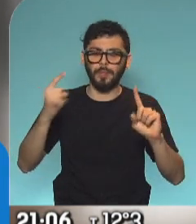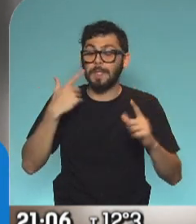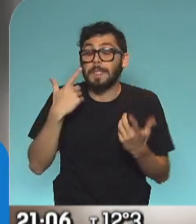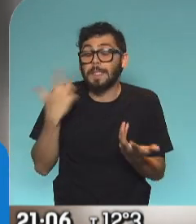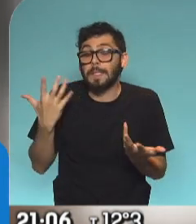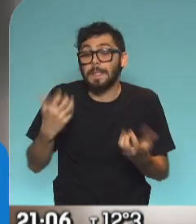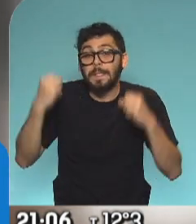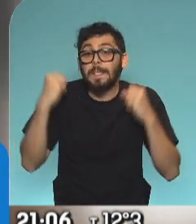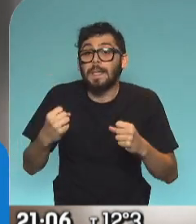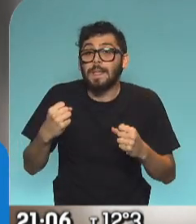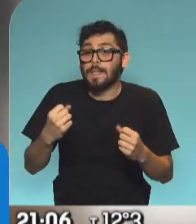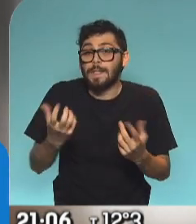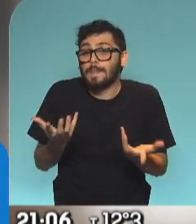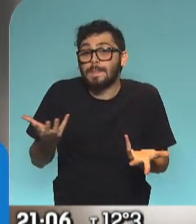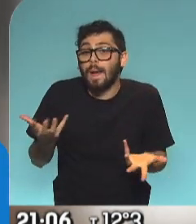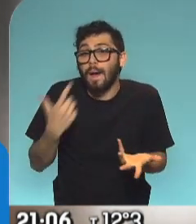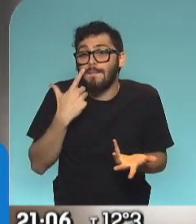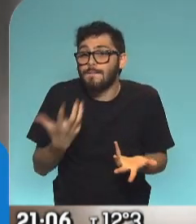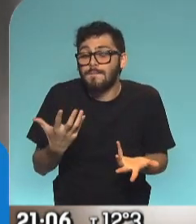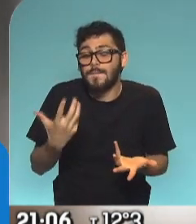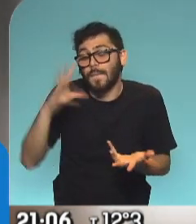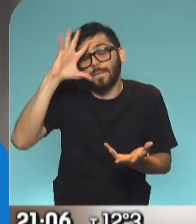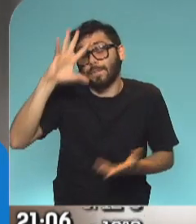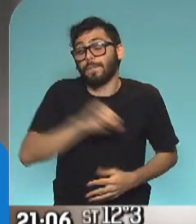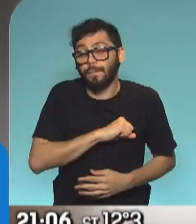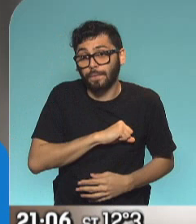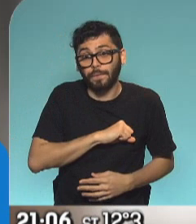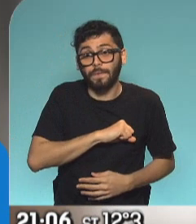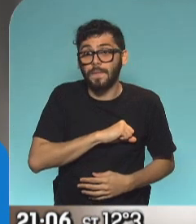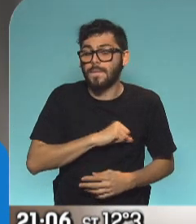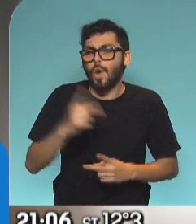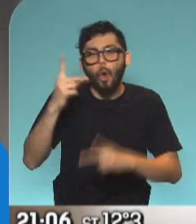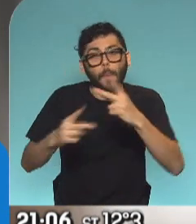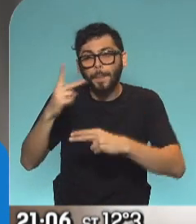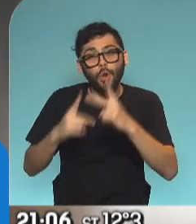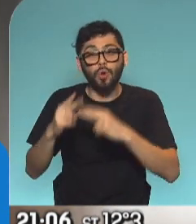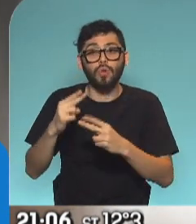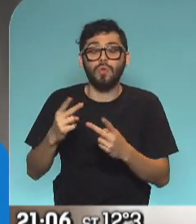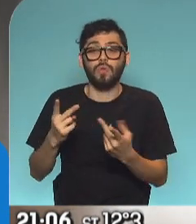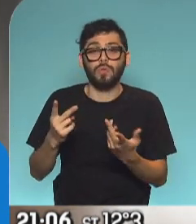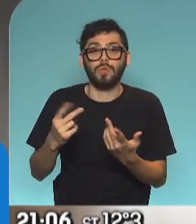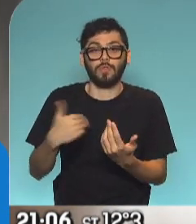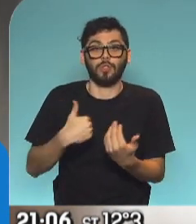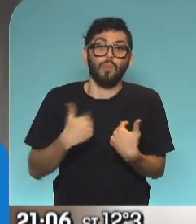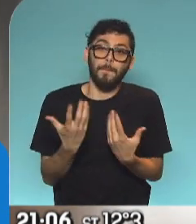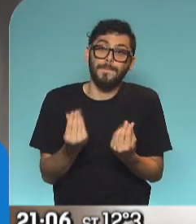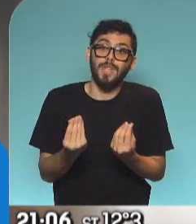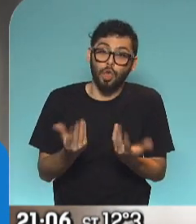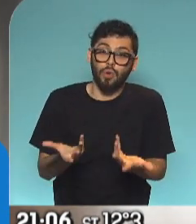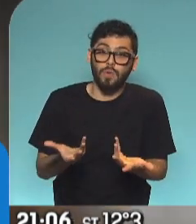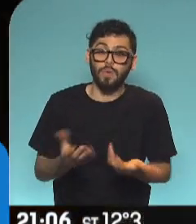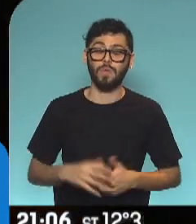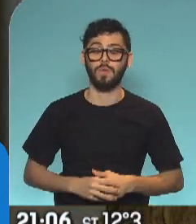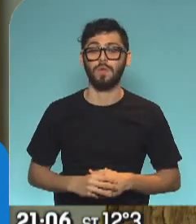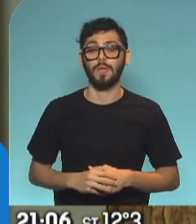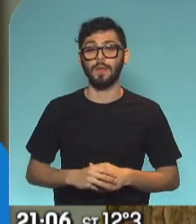y bueno, o sea, yo dije, me arriesgo y me opero. Y bueno, también con mi padre tenía miedo. Yo